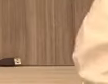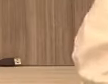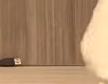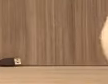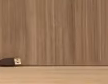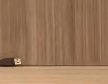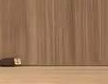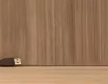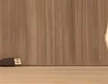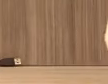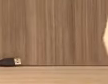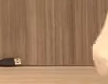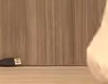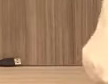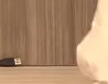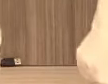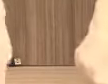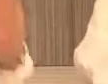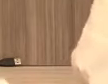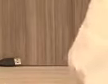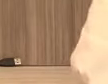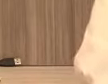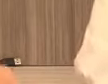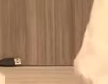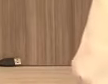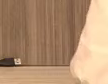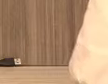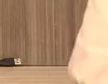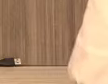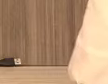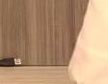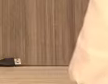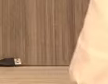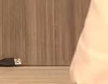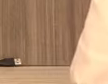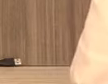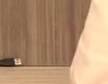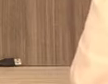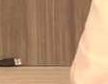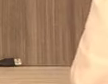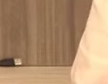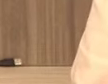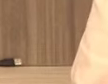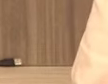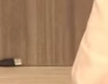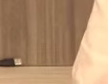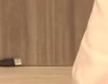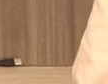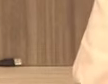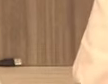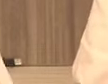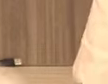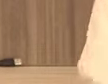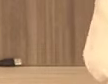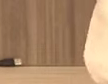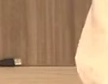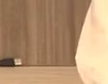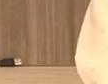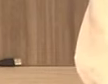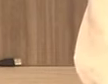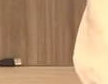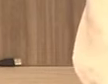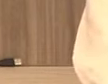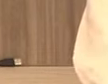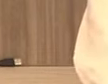pues nuestros mayores logros. O sea que allá en la casa, si tienen 50 años la pareja o alguien, el señor,